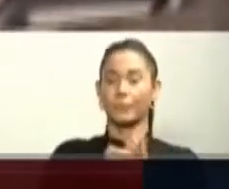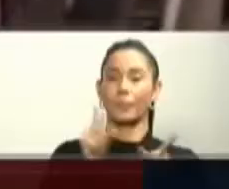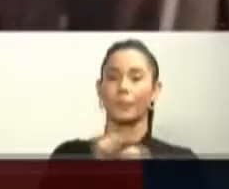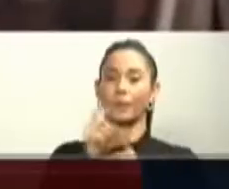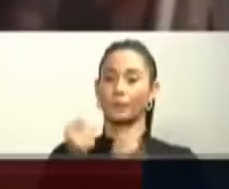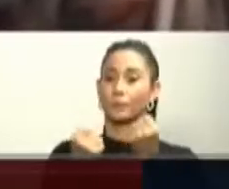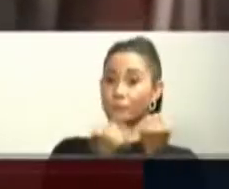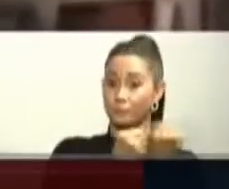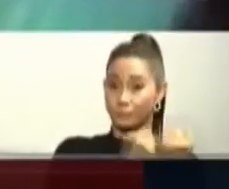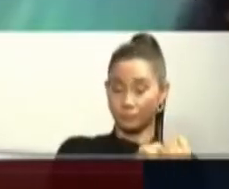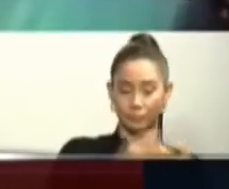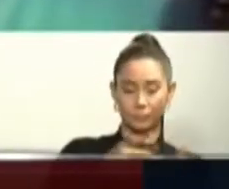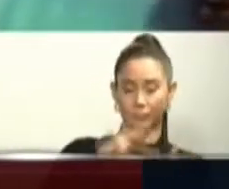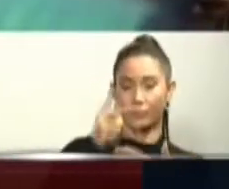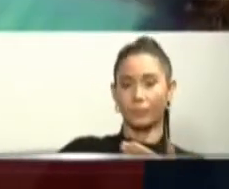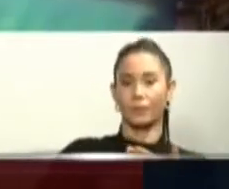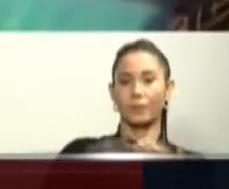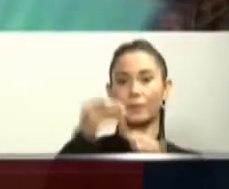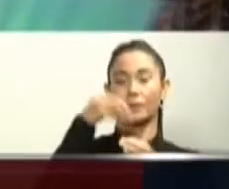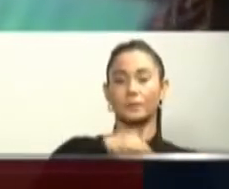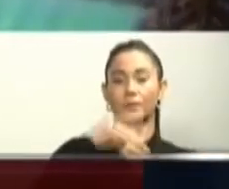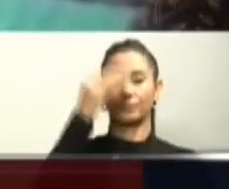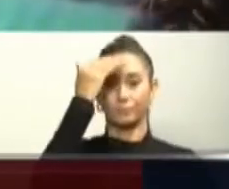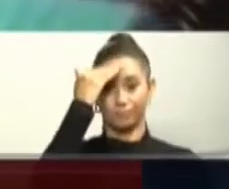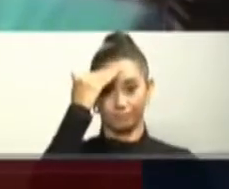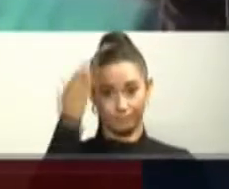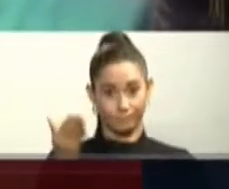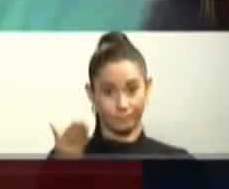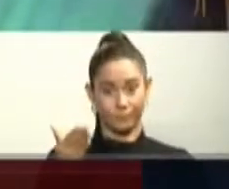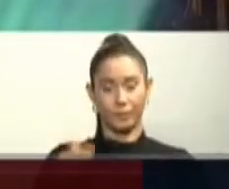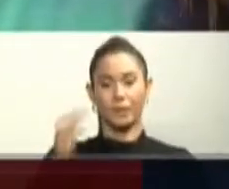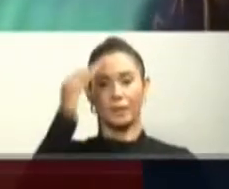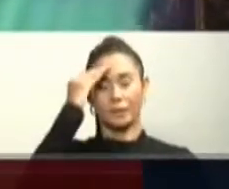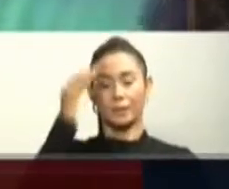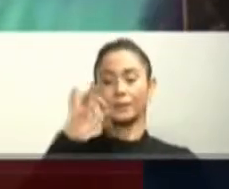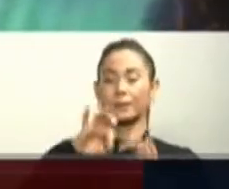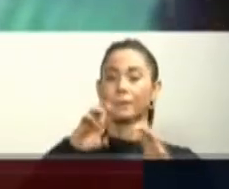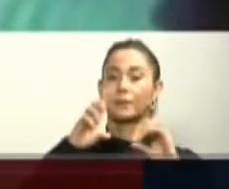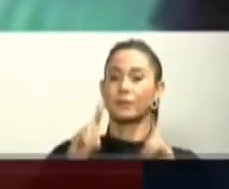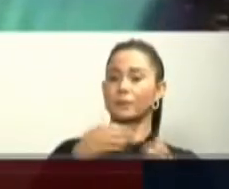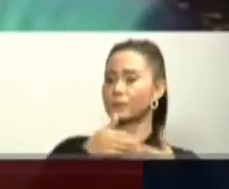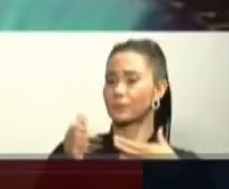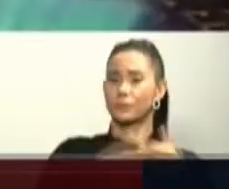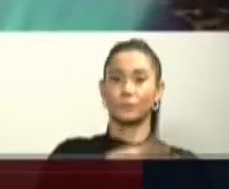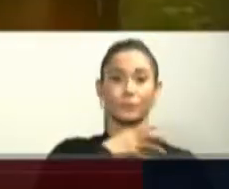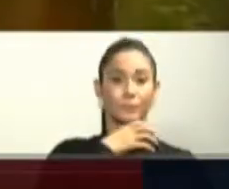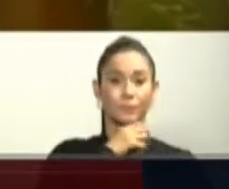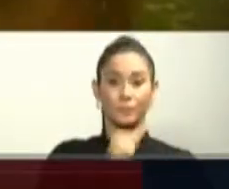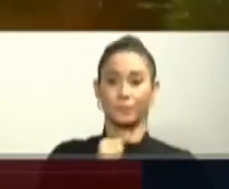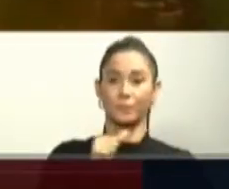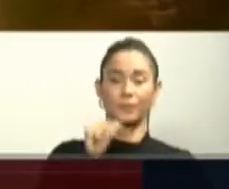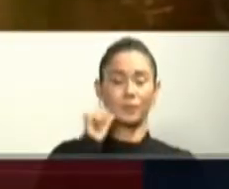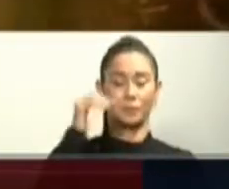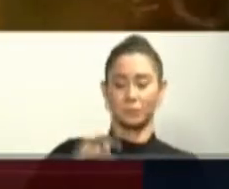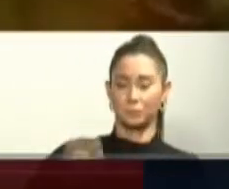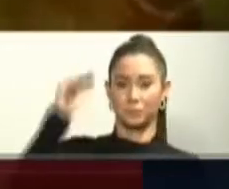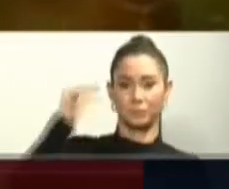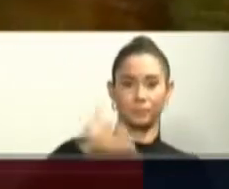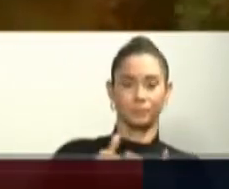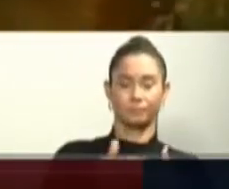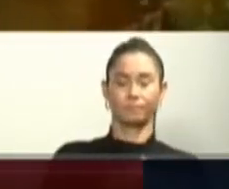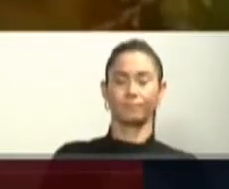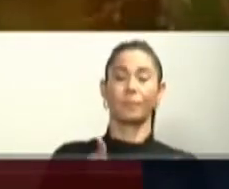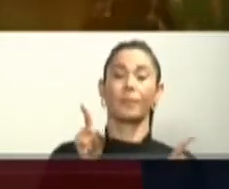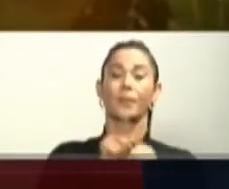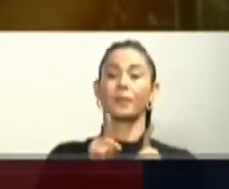del programa Siembra Saber y fiel creyente de que la educación no tiene edad, época ni frontera. Por ello, también